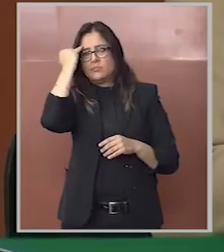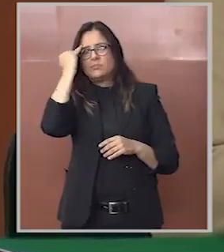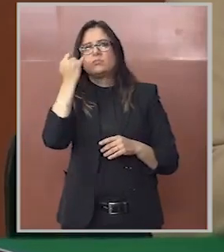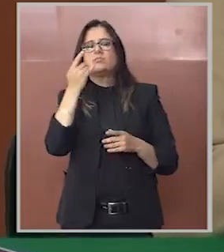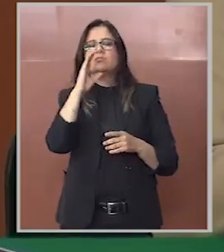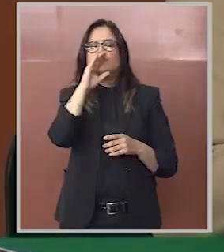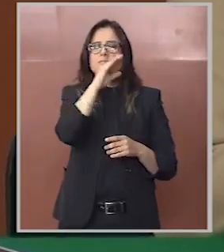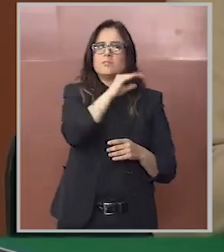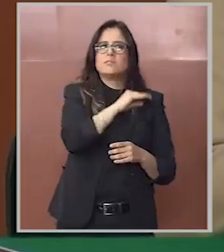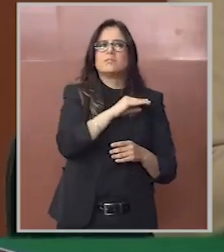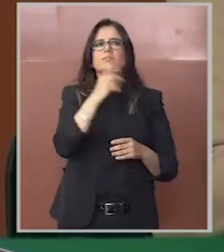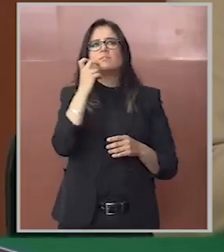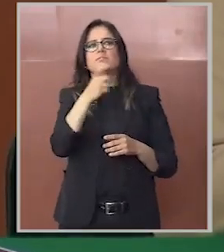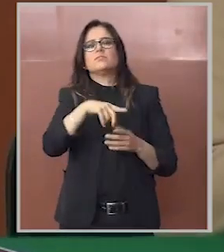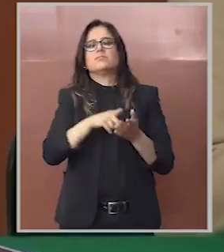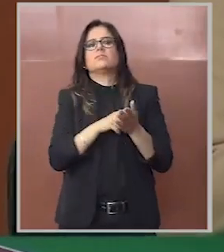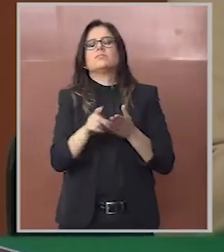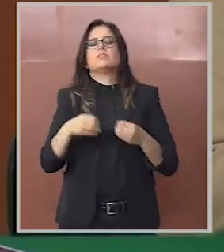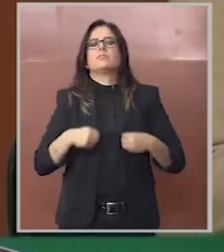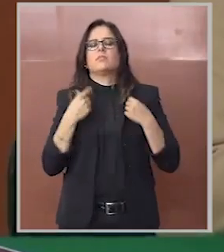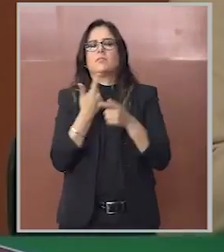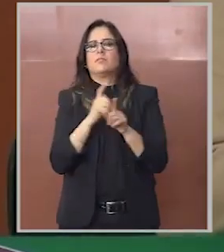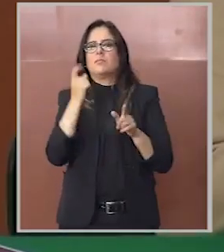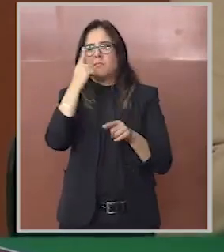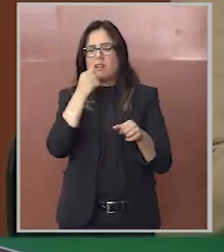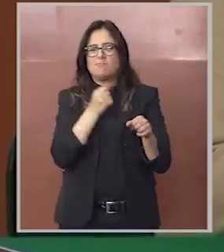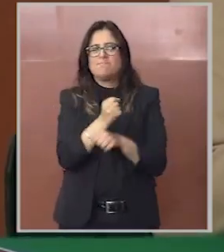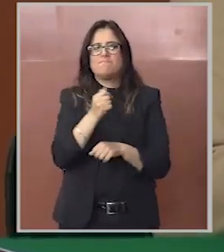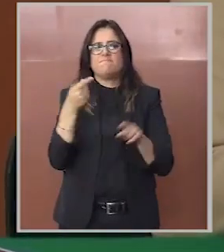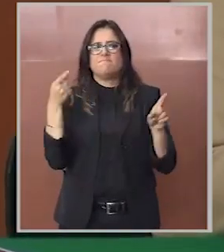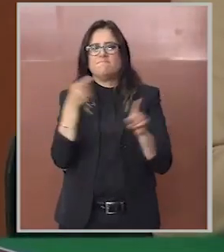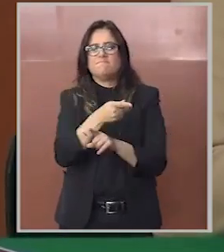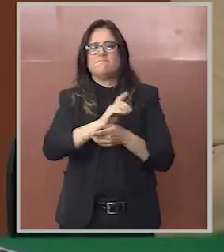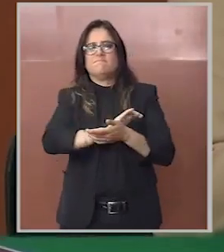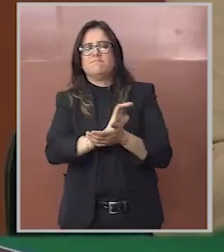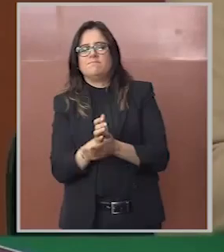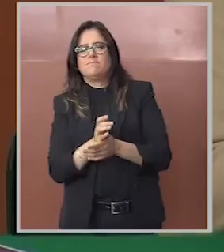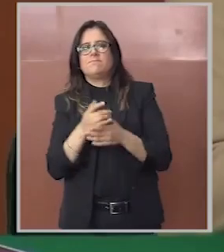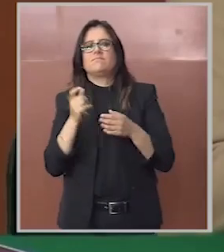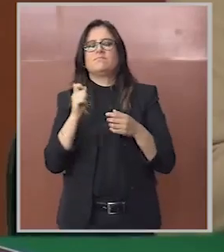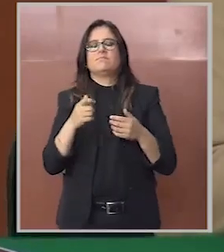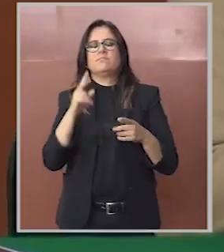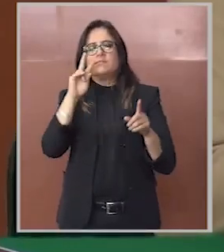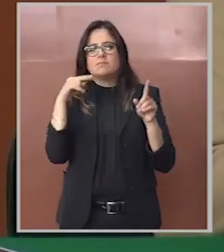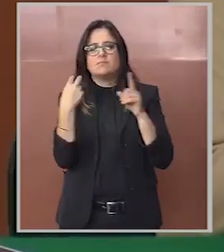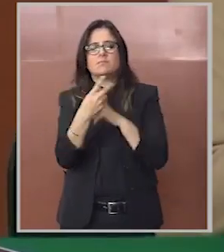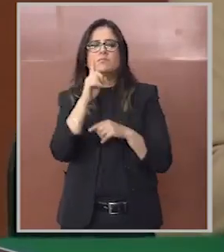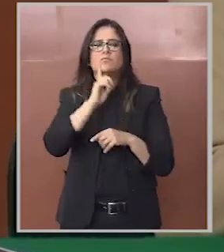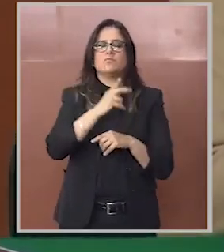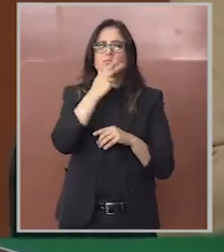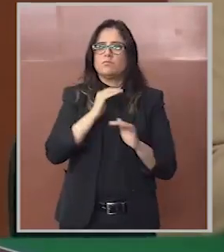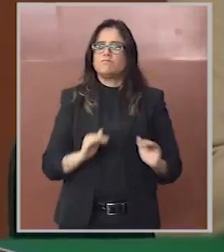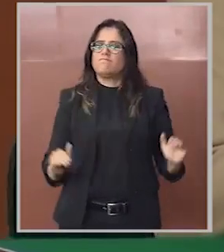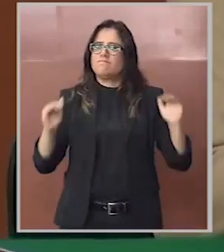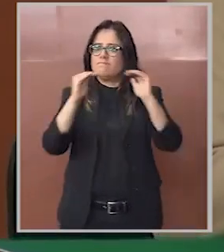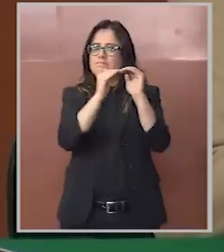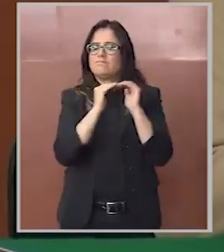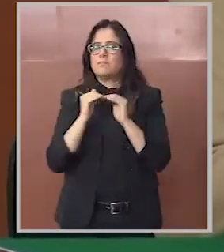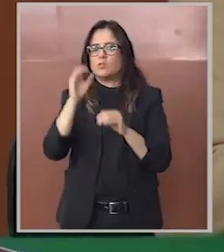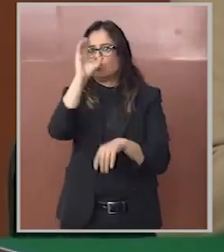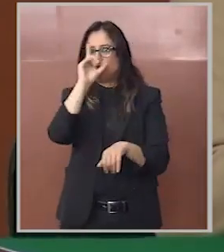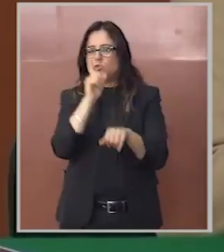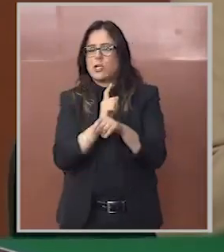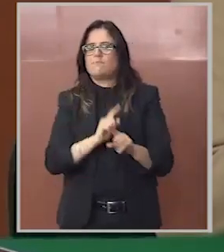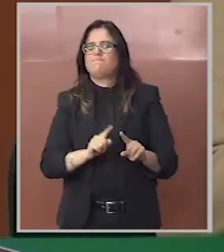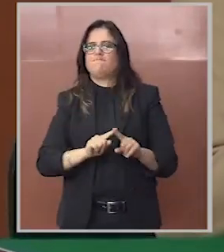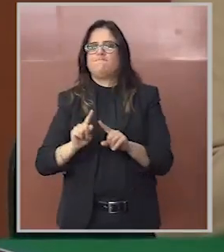hablamos pues el derecho a una vida libre de violencia el derecho Pues a una Justicia con perspectiva de género e interculturalidad hablamos también